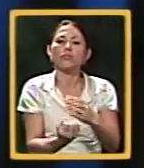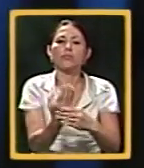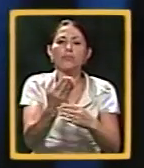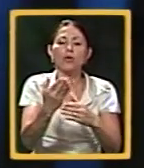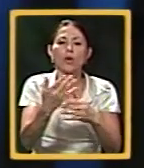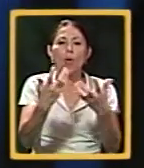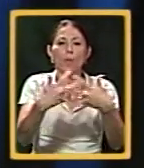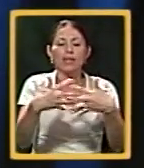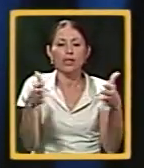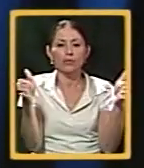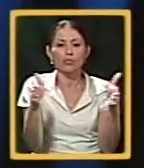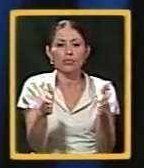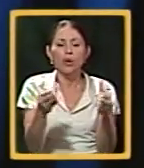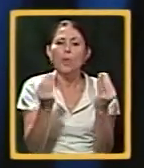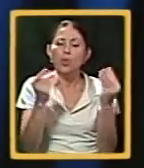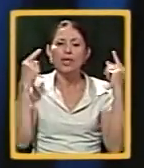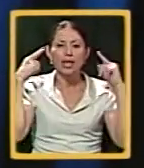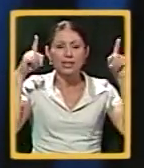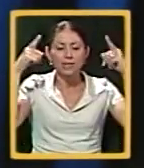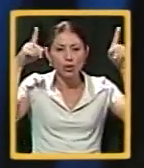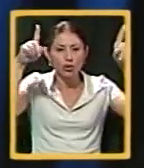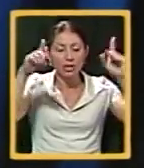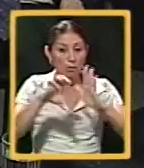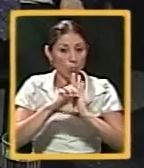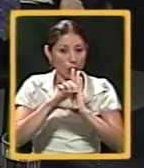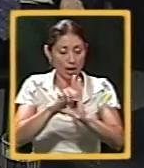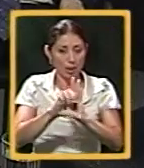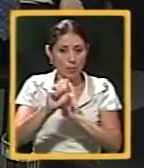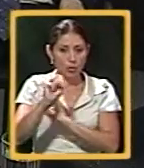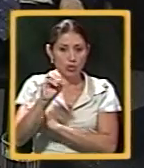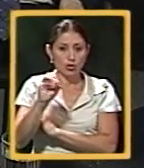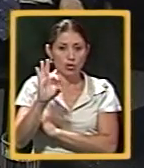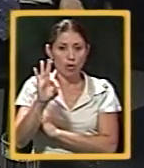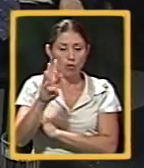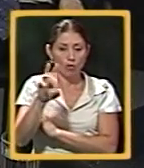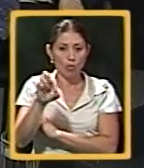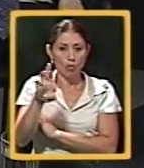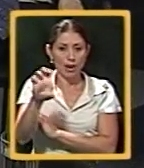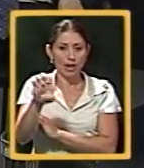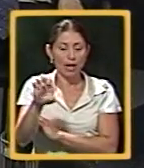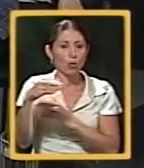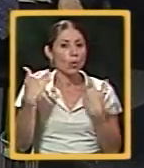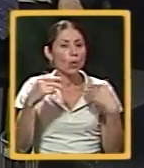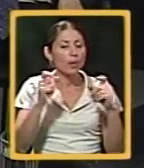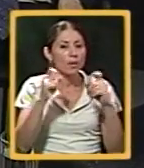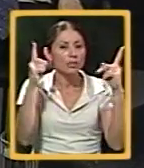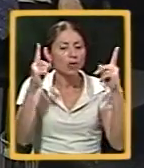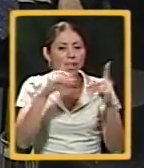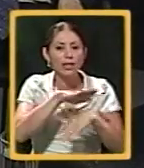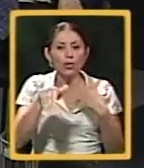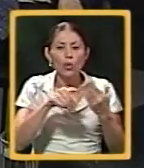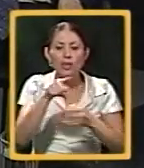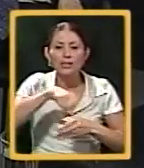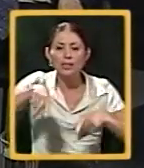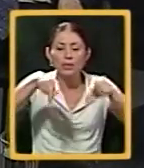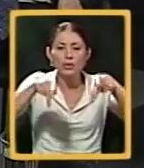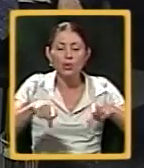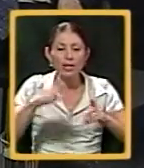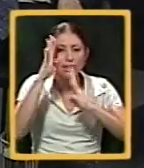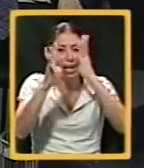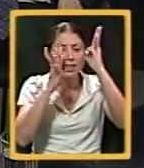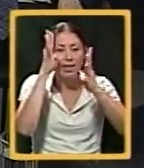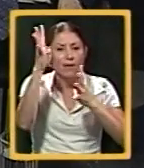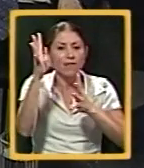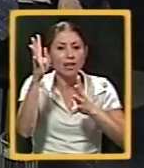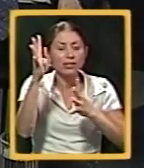exitosas, ¿verdad? Si vemos, por ejemplo, el sector del software, es impresionante, gente sumamente creativa, ¿verdad? A